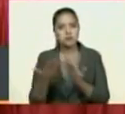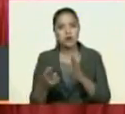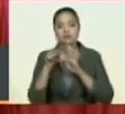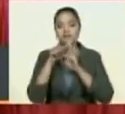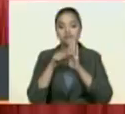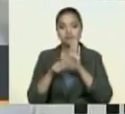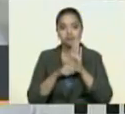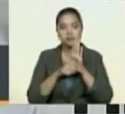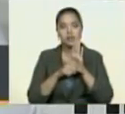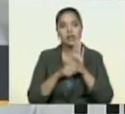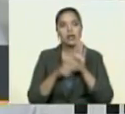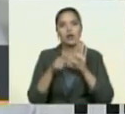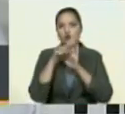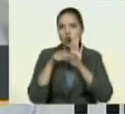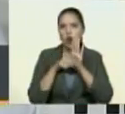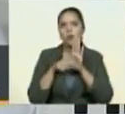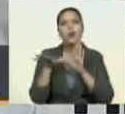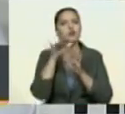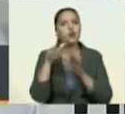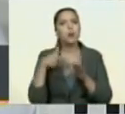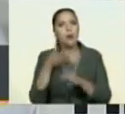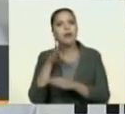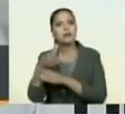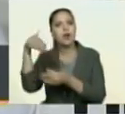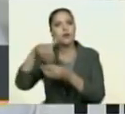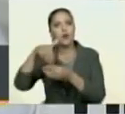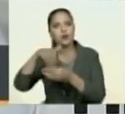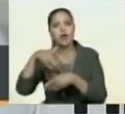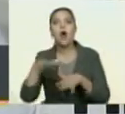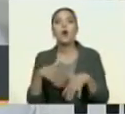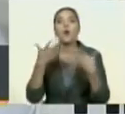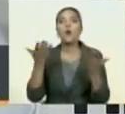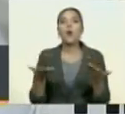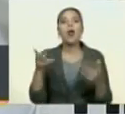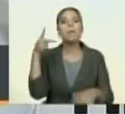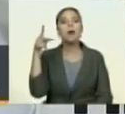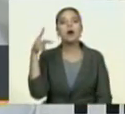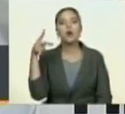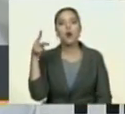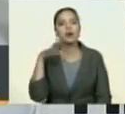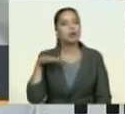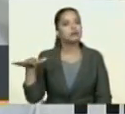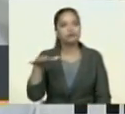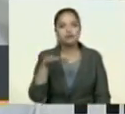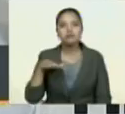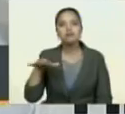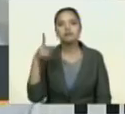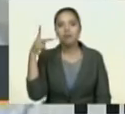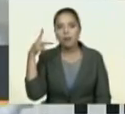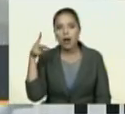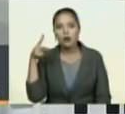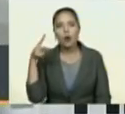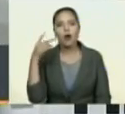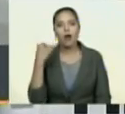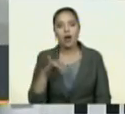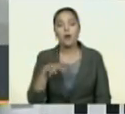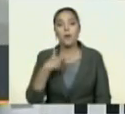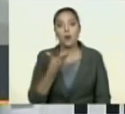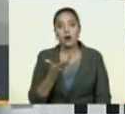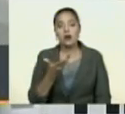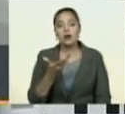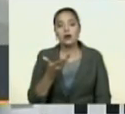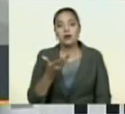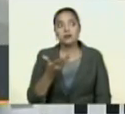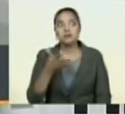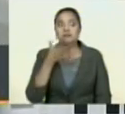medidas de contingencia, en dónde puede votar, cuáles son las parroquias que están señaladas para